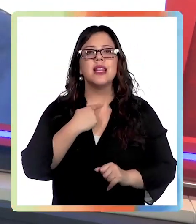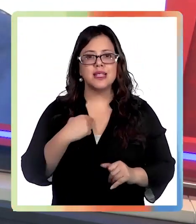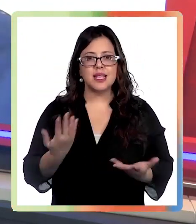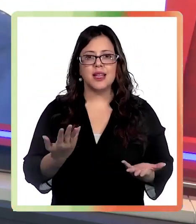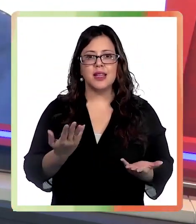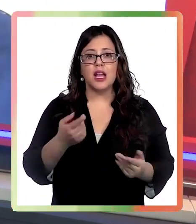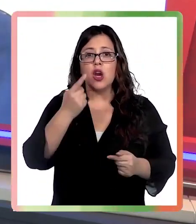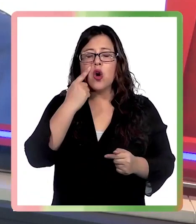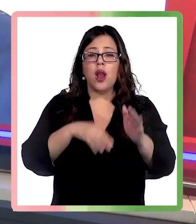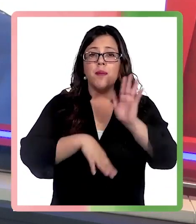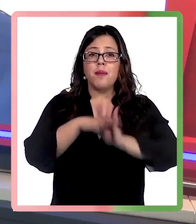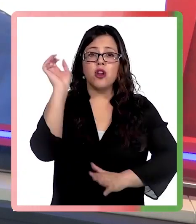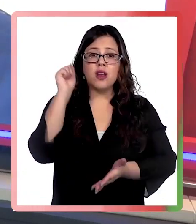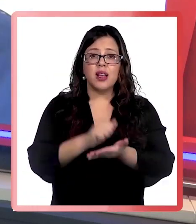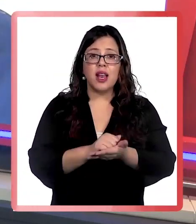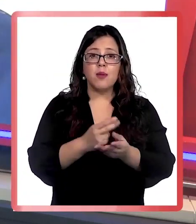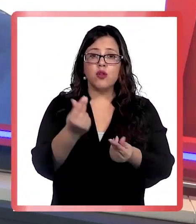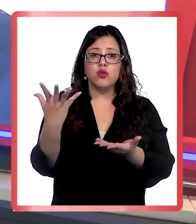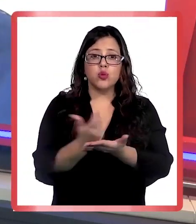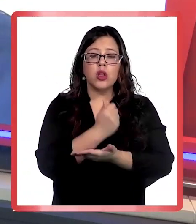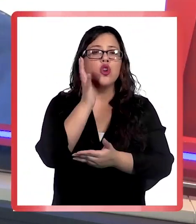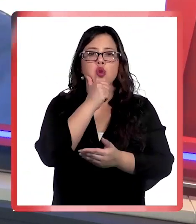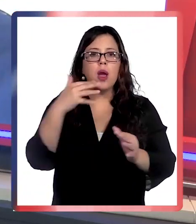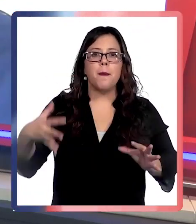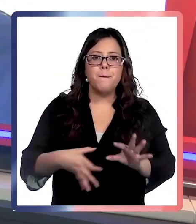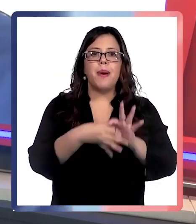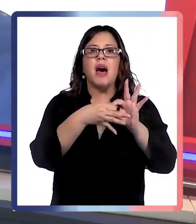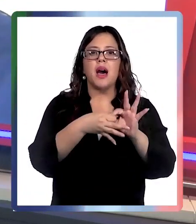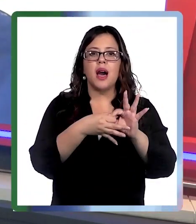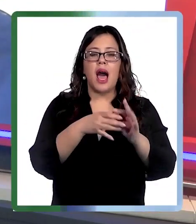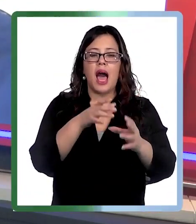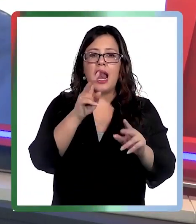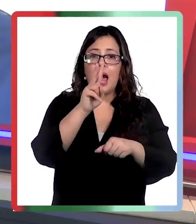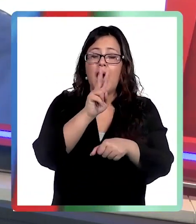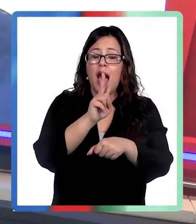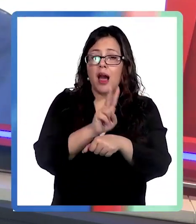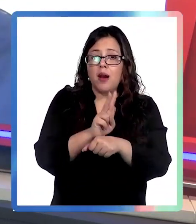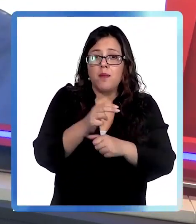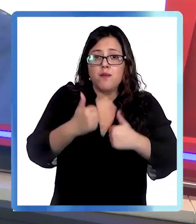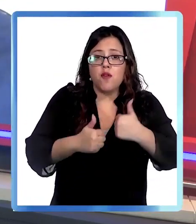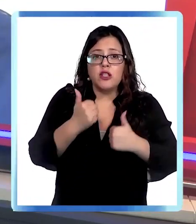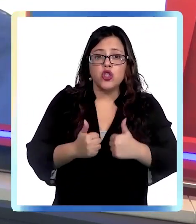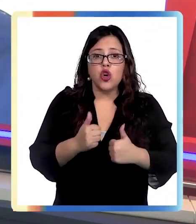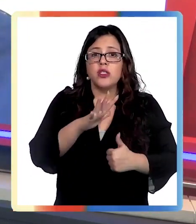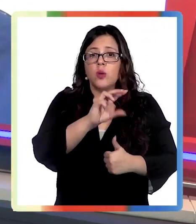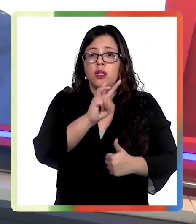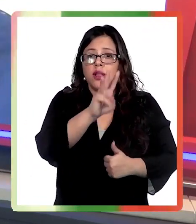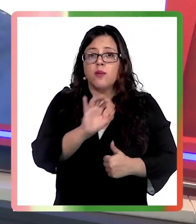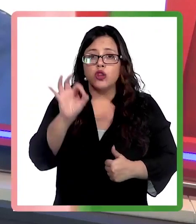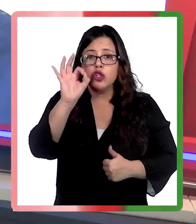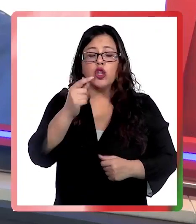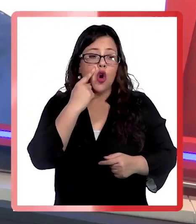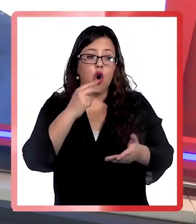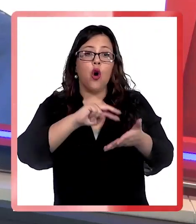profesión, 53%. Fíjense el siguiente, los problemas, y tú lo mencionabas, los problemas con la indisciplina en la